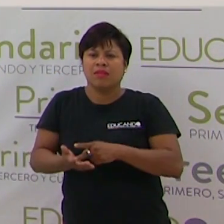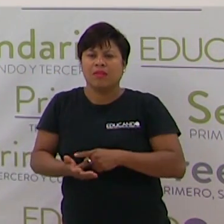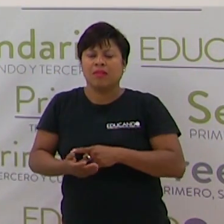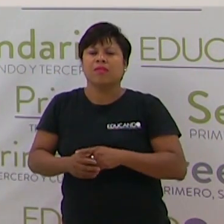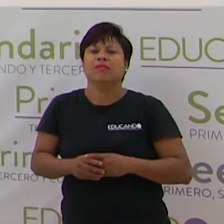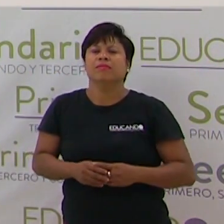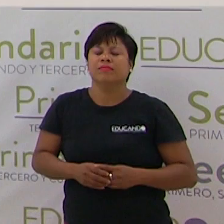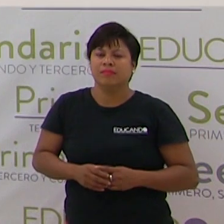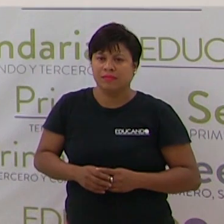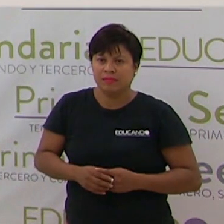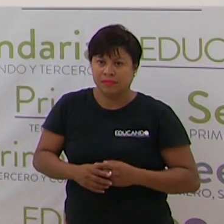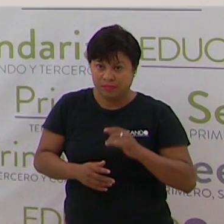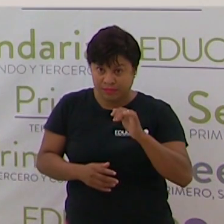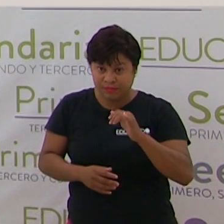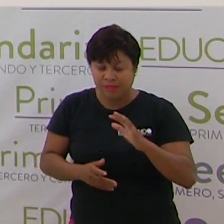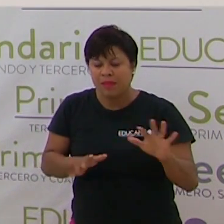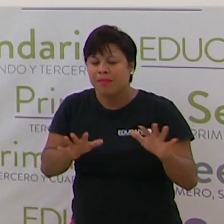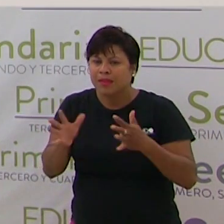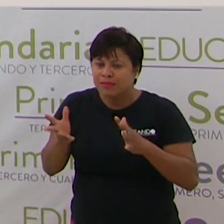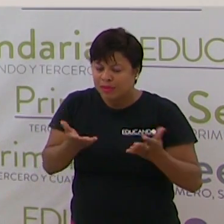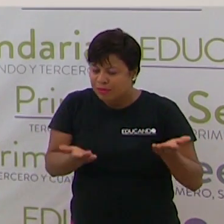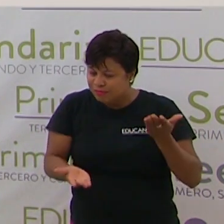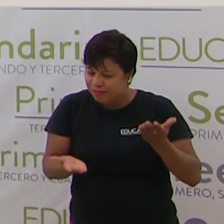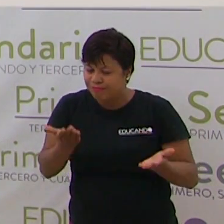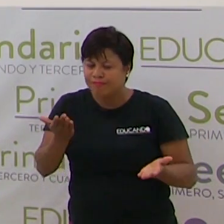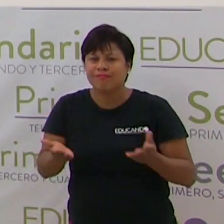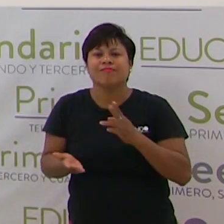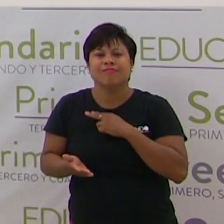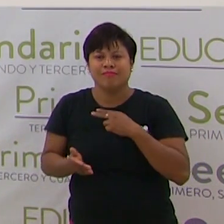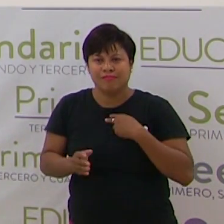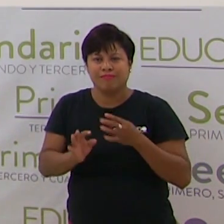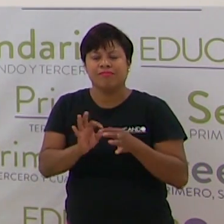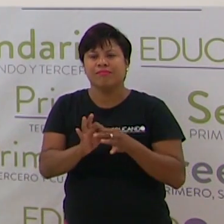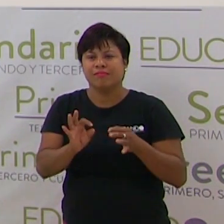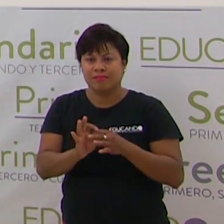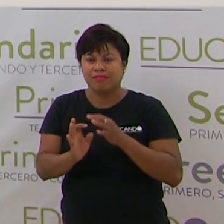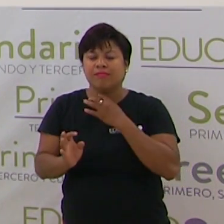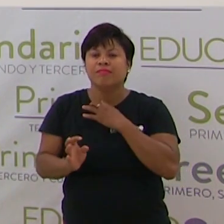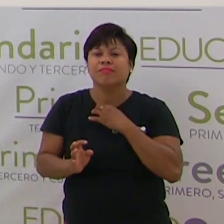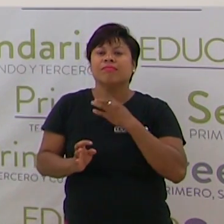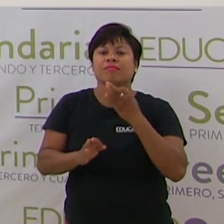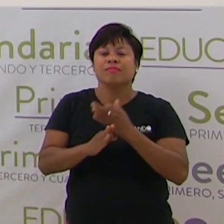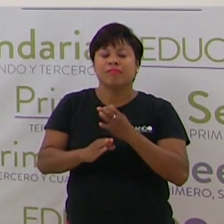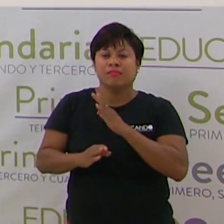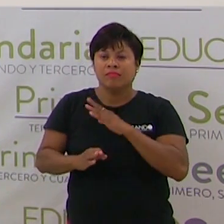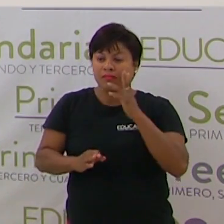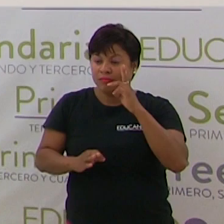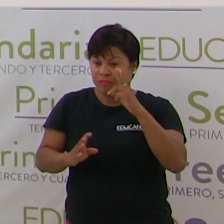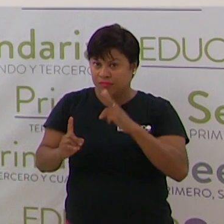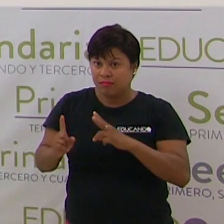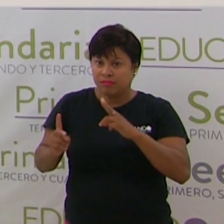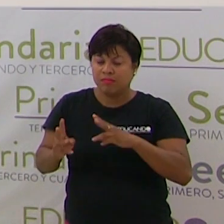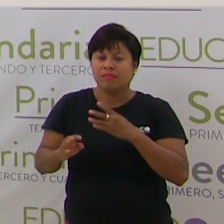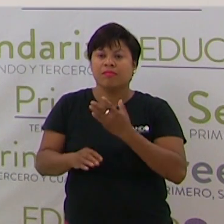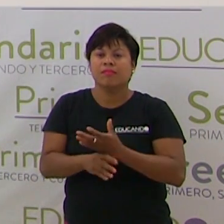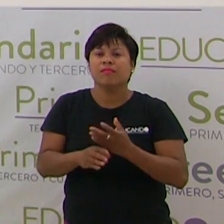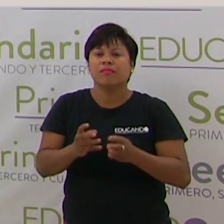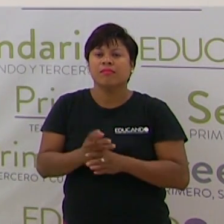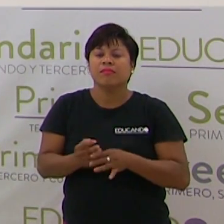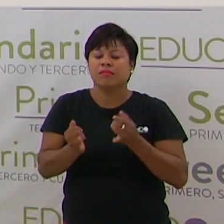cadena, ¿sí? Más o menos por ahí es lo que estamos explicando el día de hoy, donde tú puedes darte cuenta que dos objetos